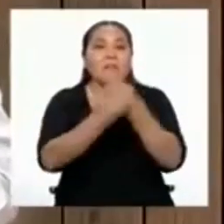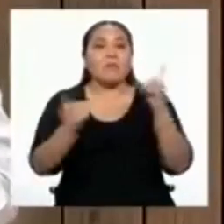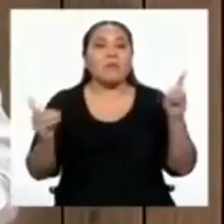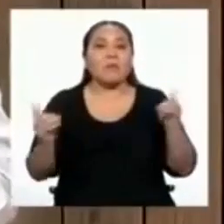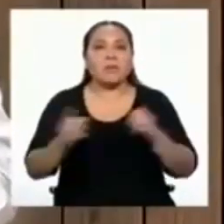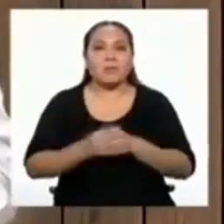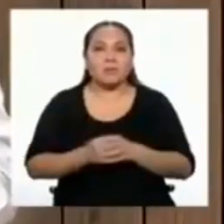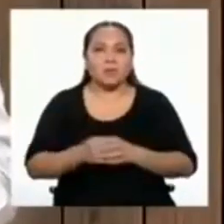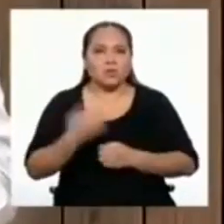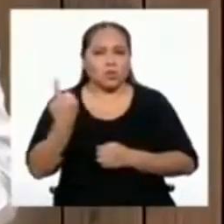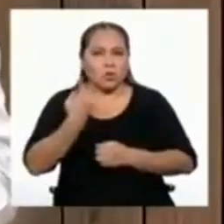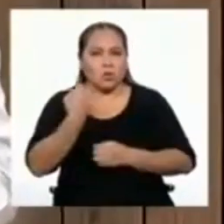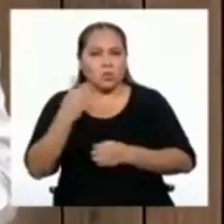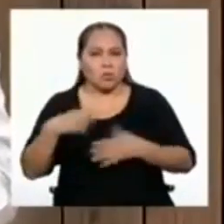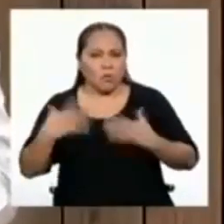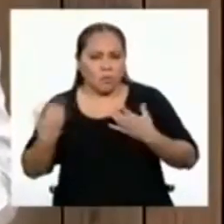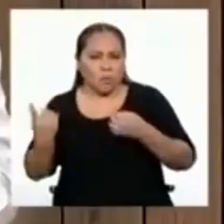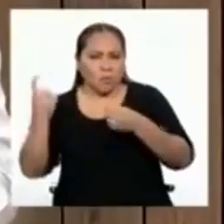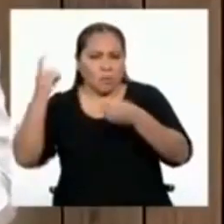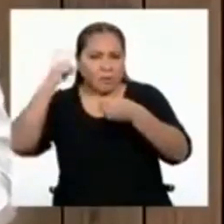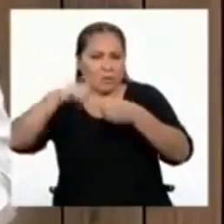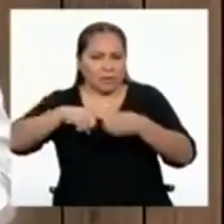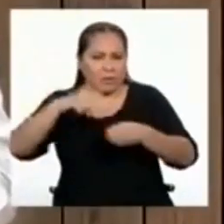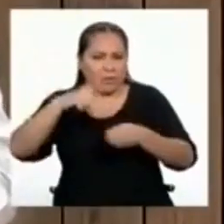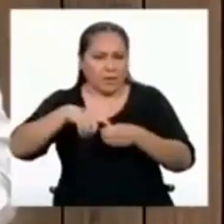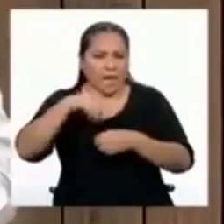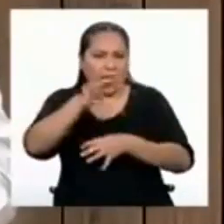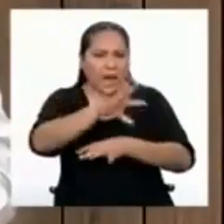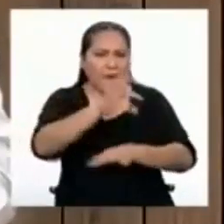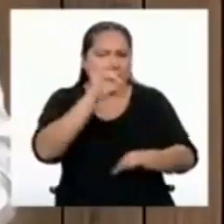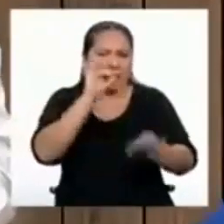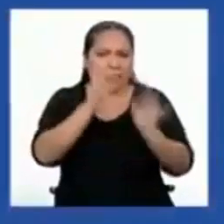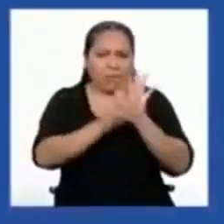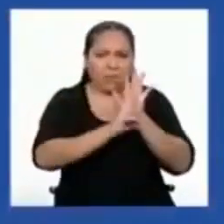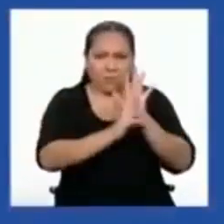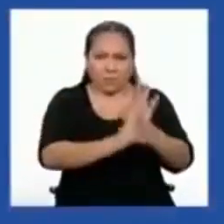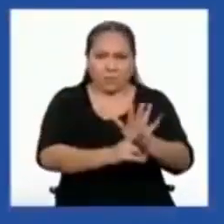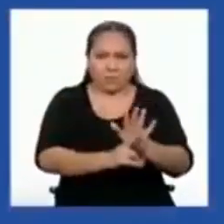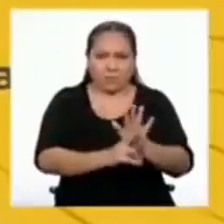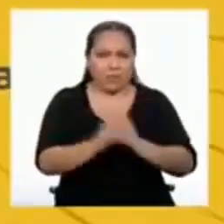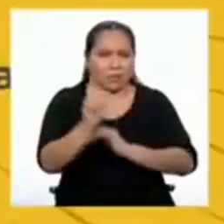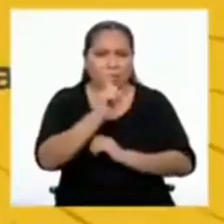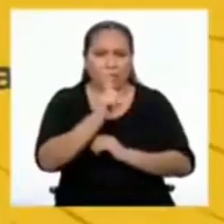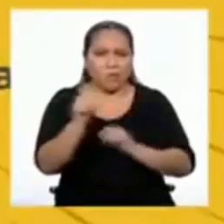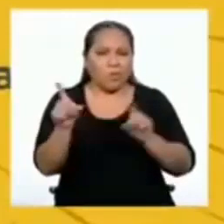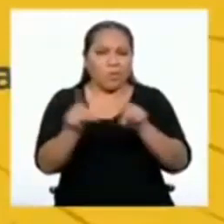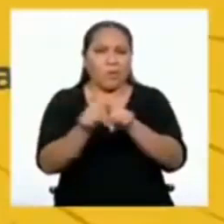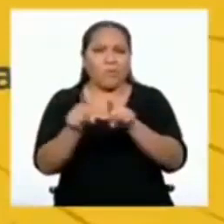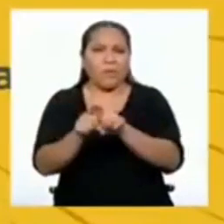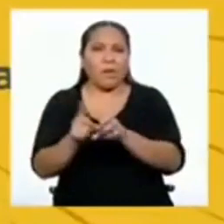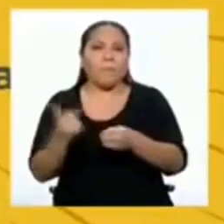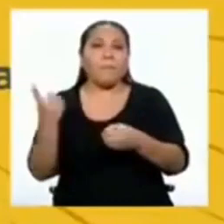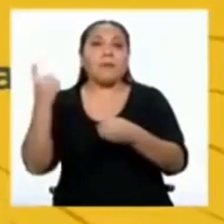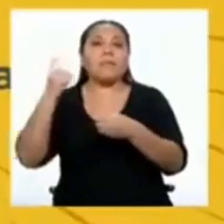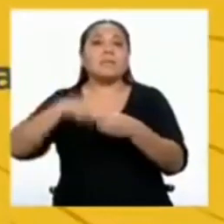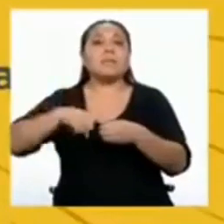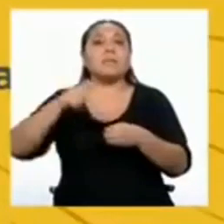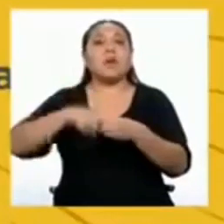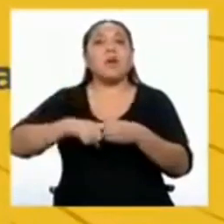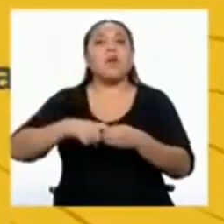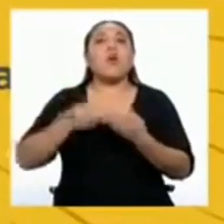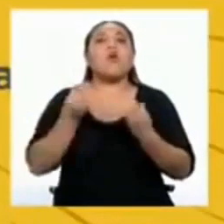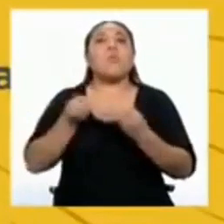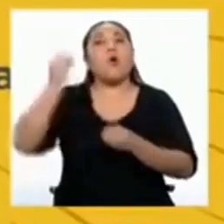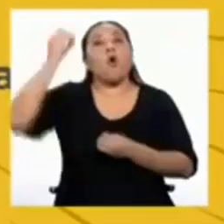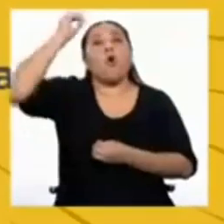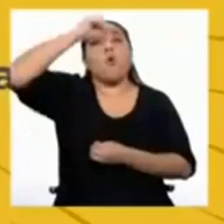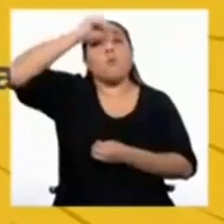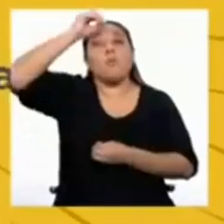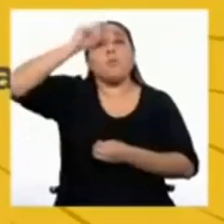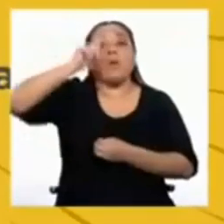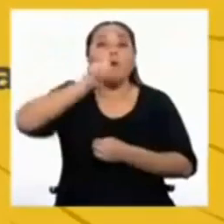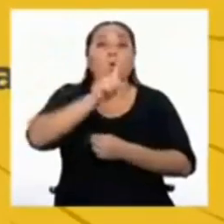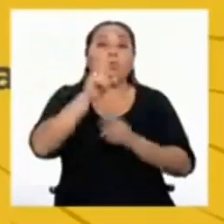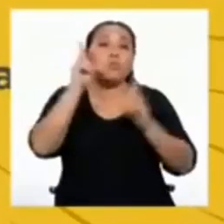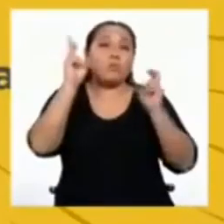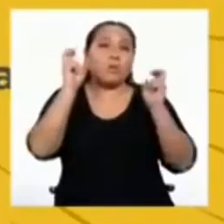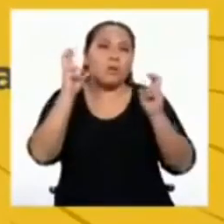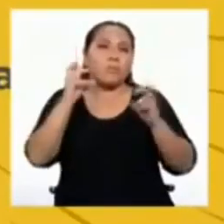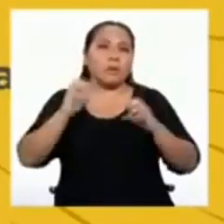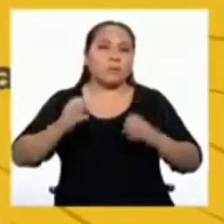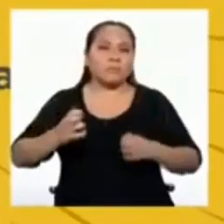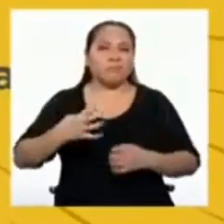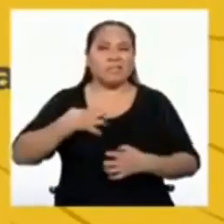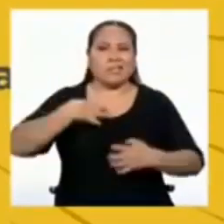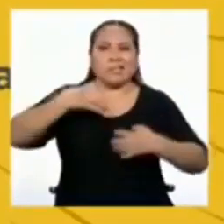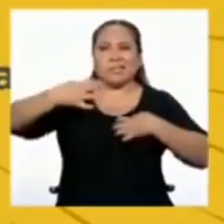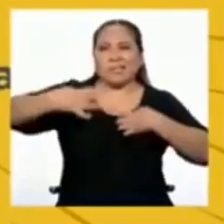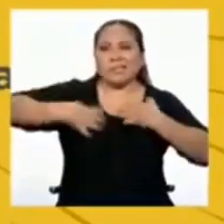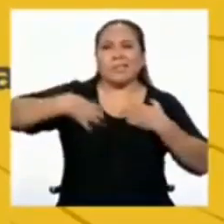podemos participar eligiendo a nuestros representantes. Podemos participar opinando sobre algún tema, protestando